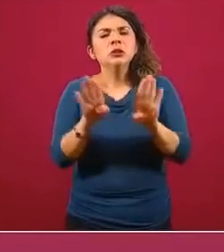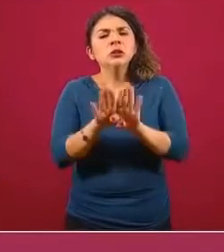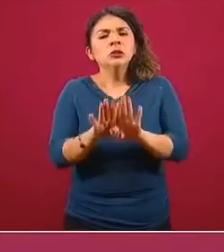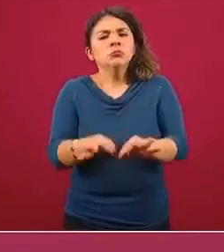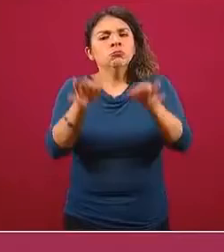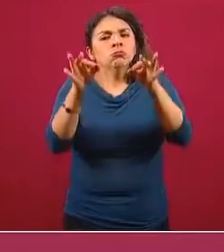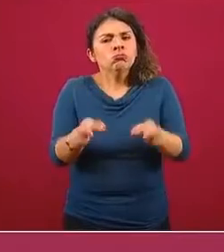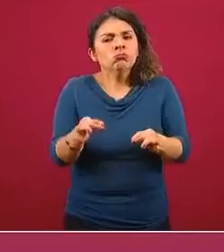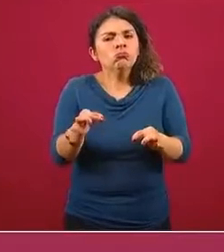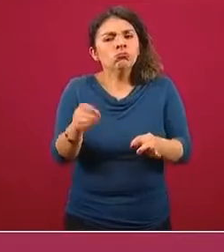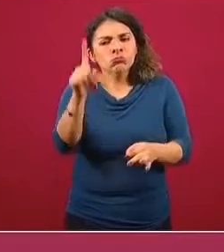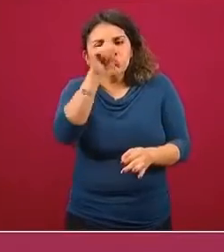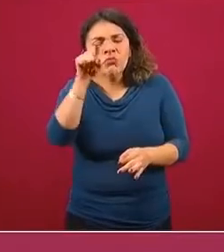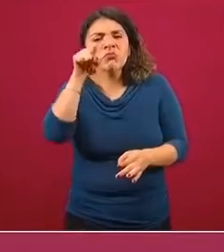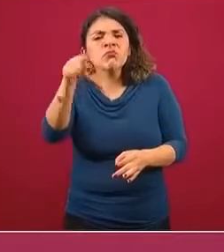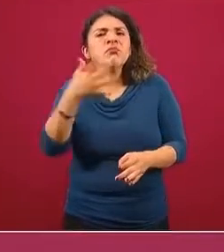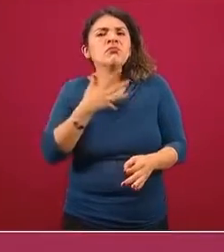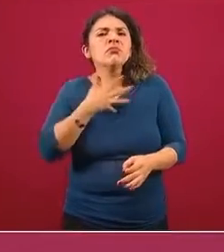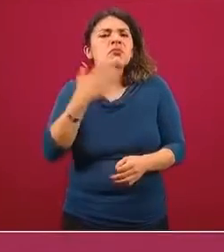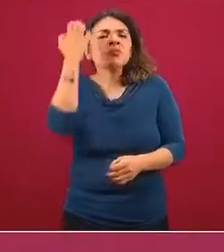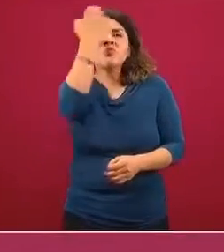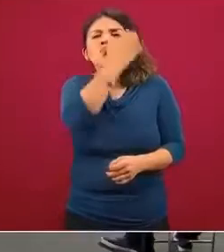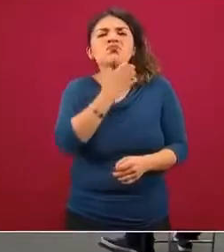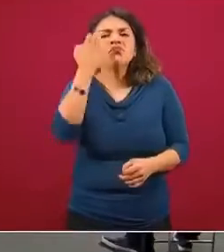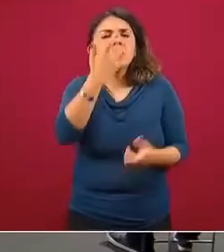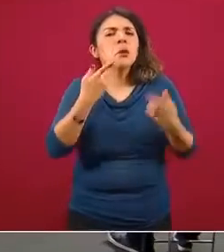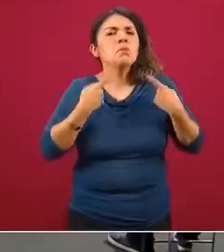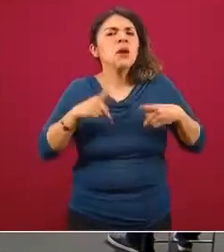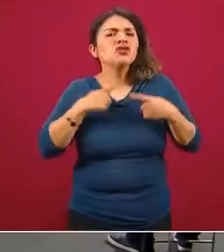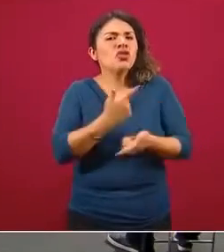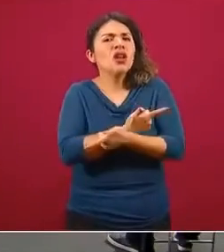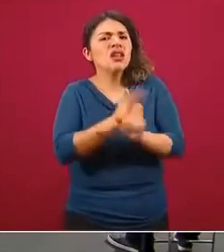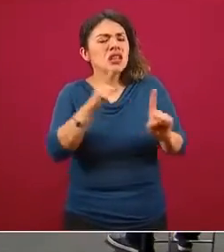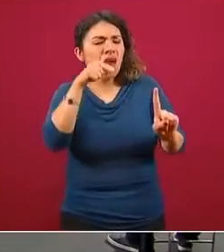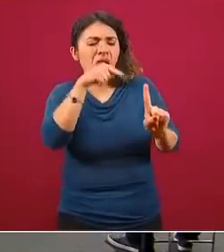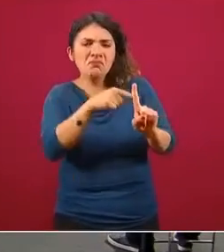países, sino que se hace prueba a cualquier persona, pero que tenga